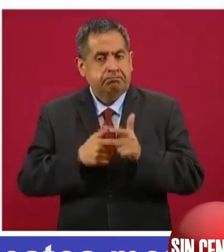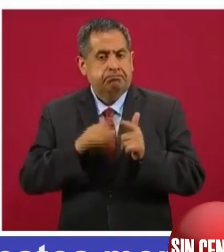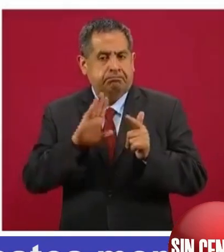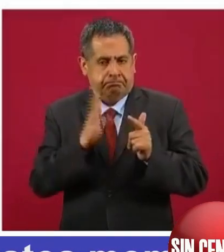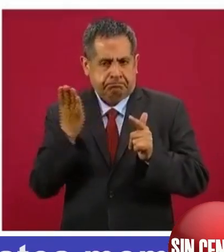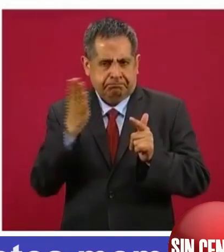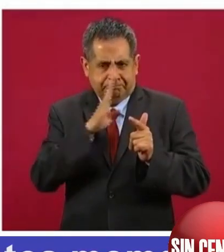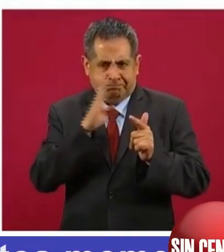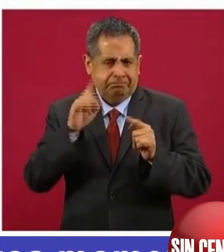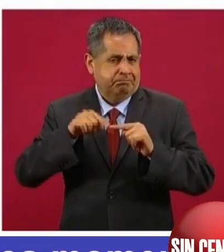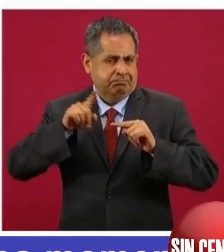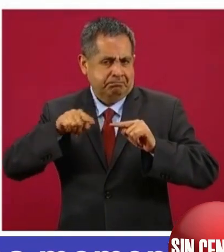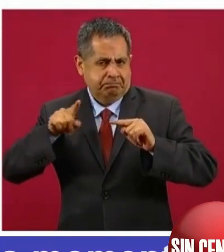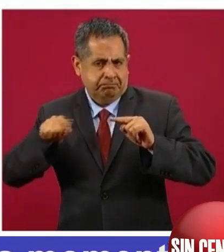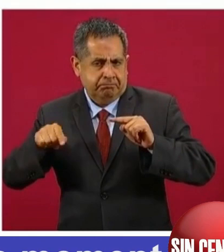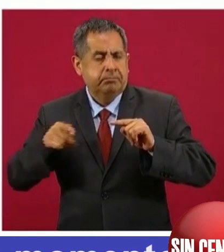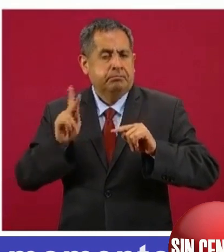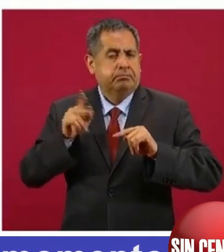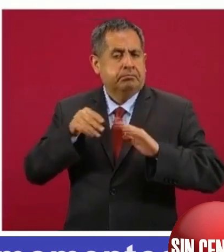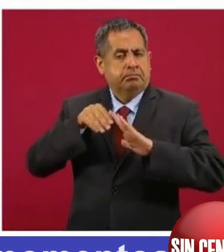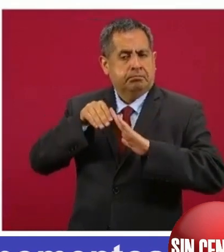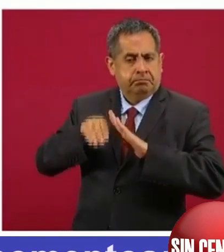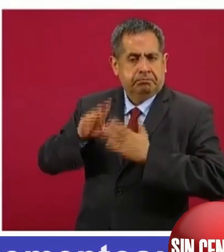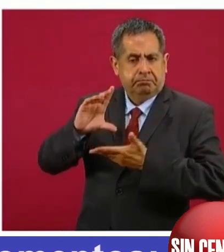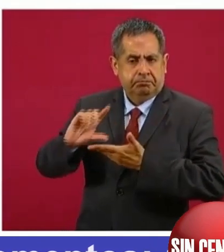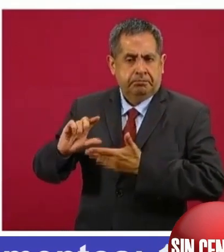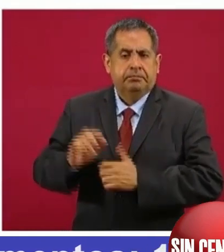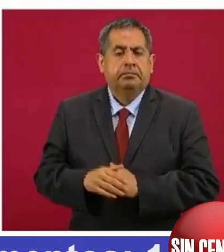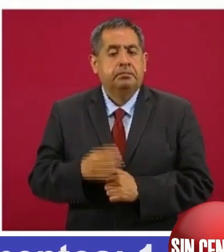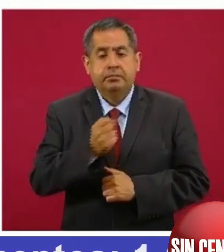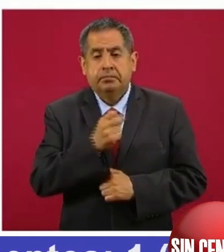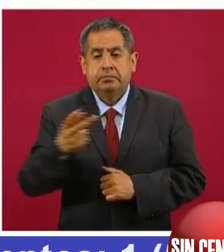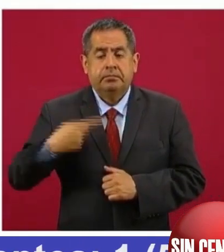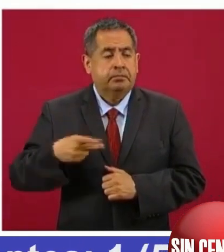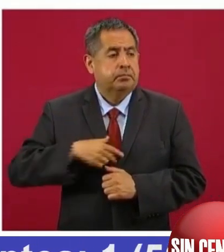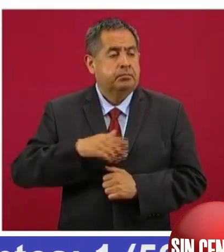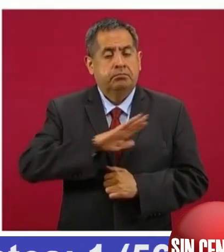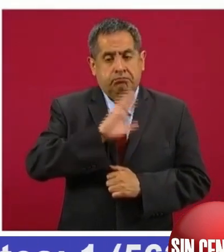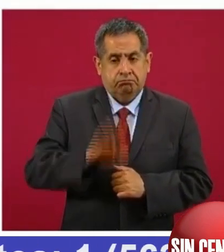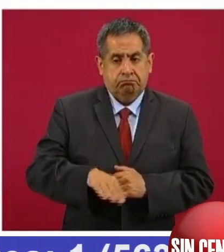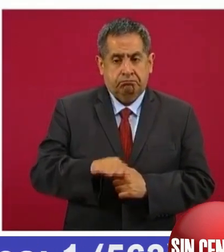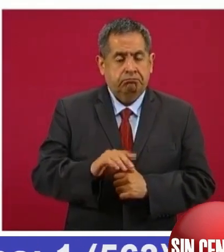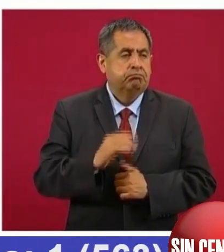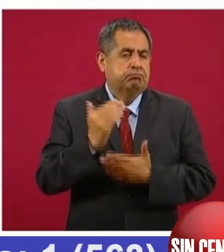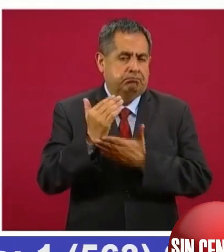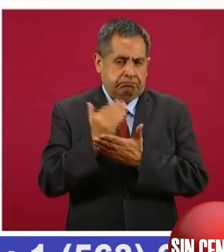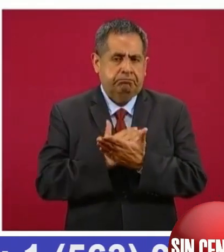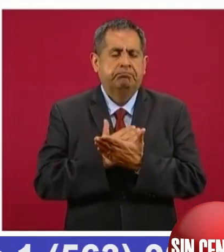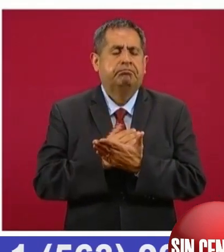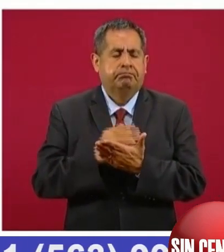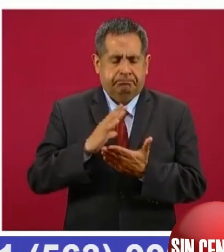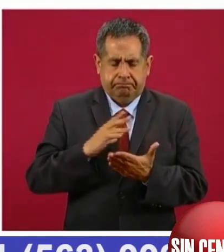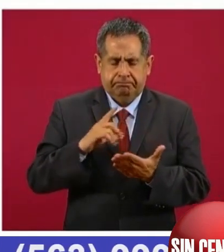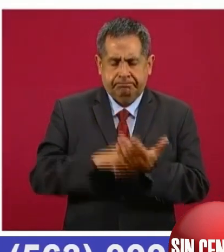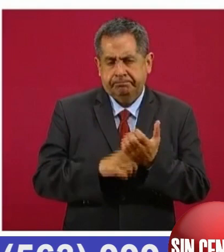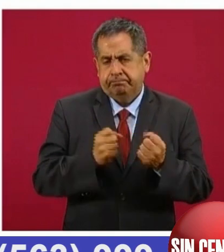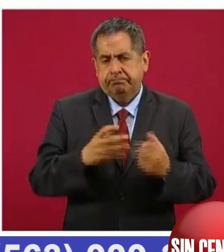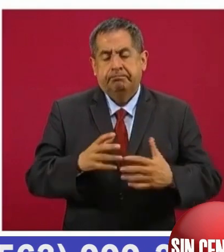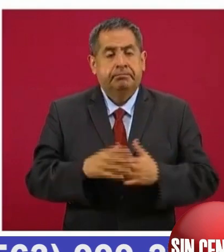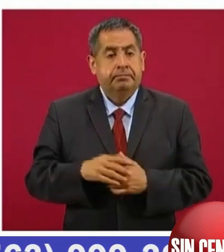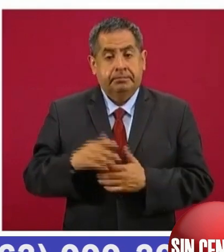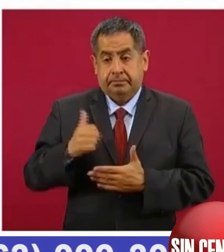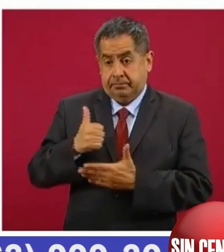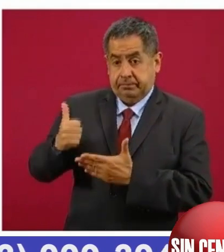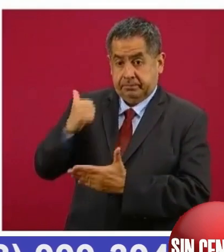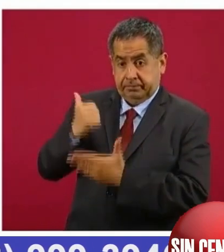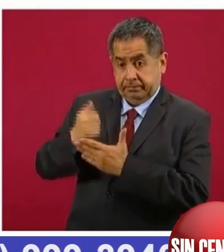tiene variaciones a lo largo del tiempo. Las defunciones también de manera sostenida han estado reduciéndose. Recordar que después de la Ciudad de